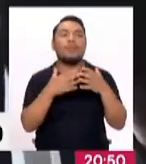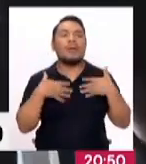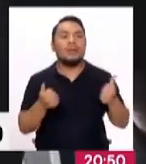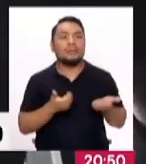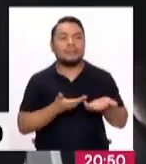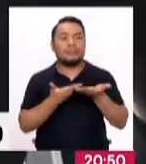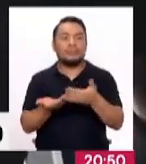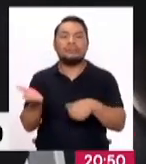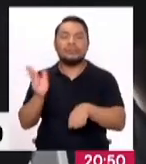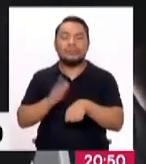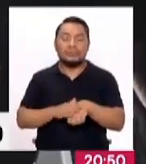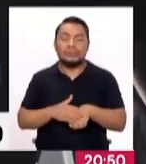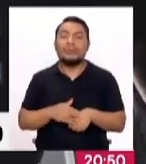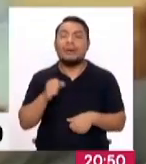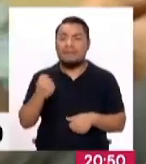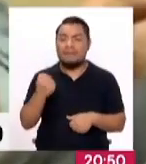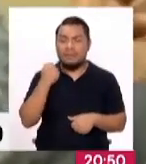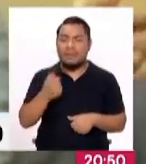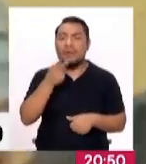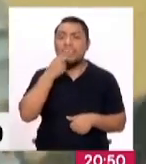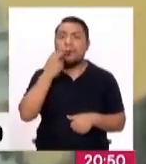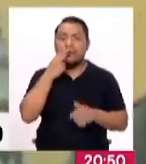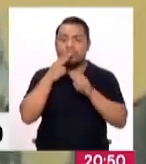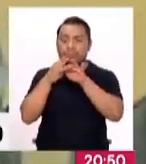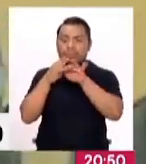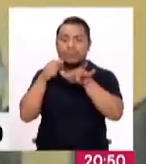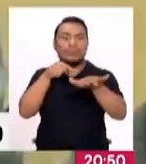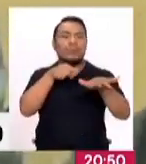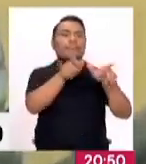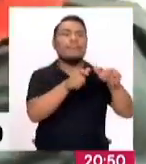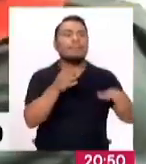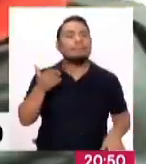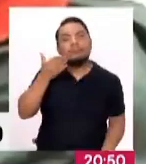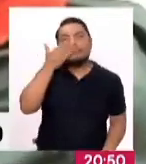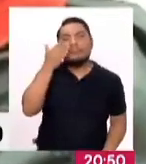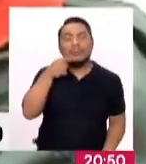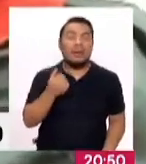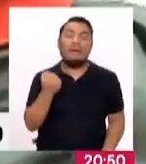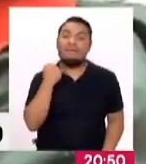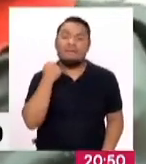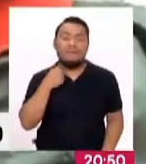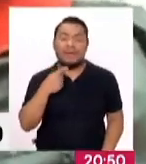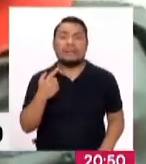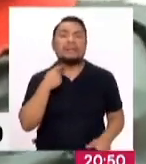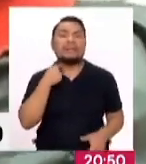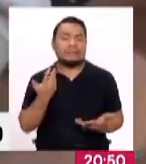Salud sobre el daño causado por la exposición al humo de tabaco ajeno, el cual